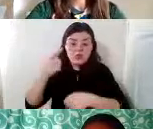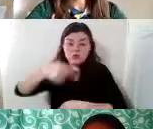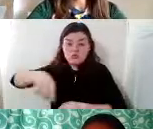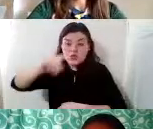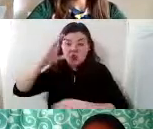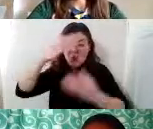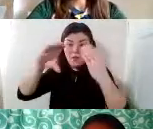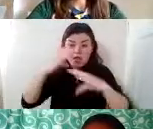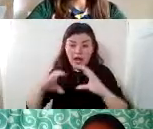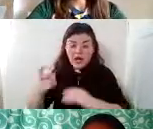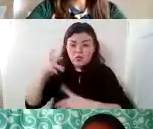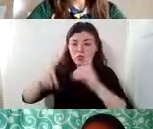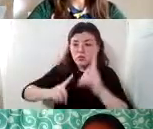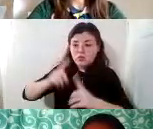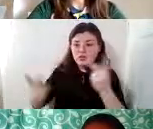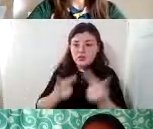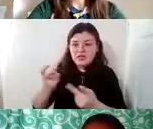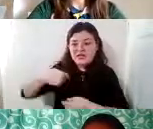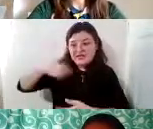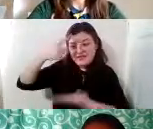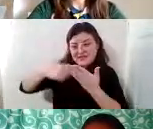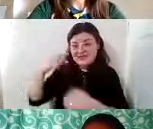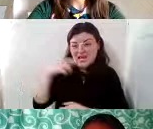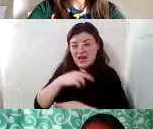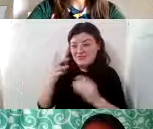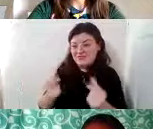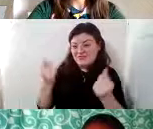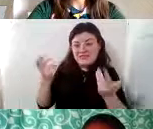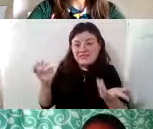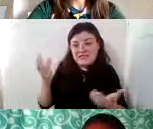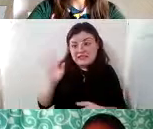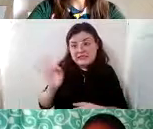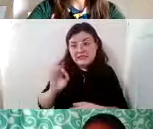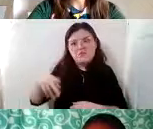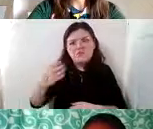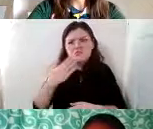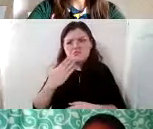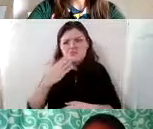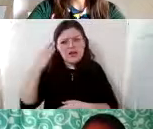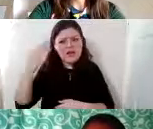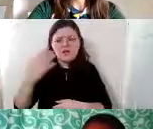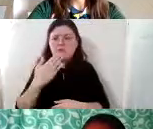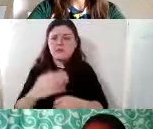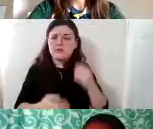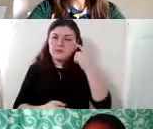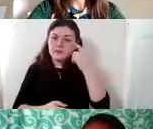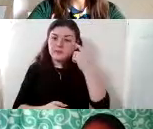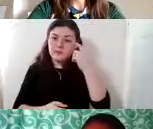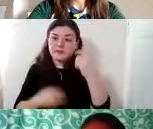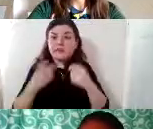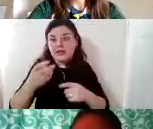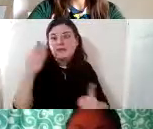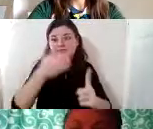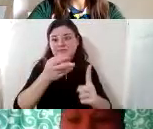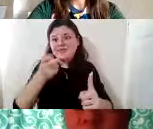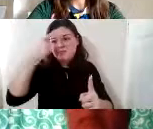comentario. Creo que nos fuimos un poquito rápido, si estamos bien, muy bien en tiempo. Entonces, esa es la intención, el poder compartir